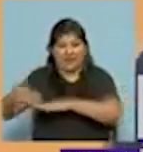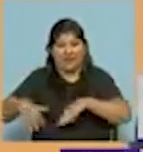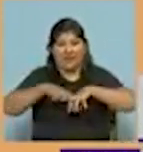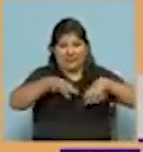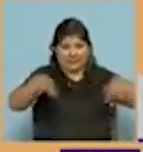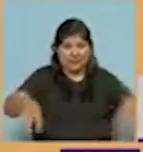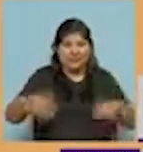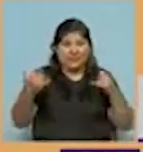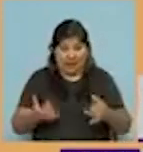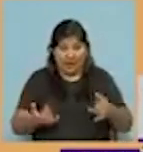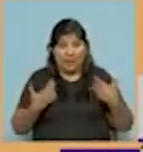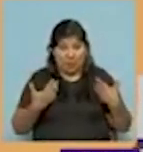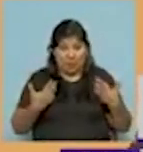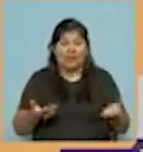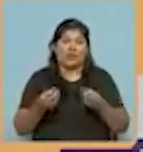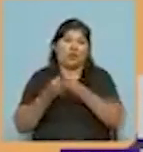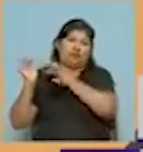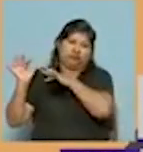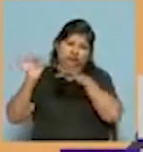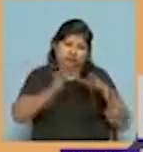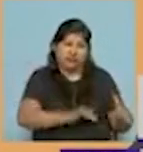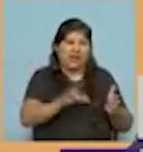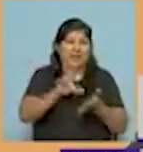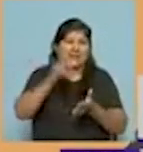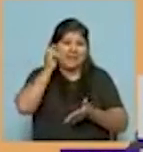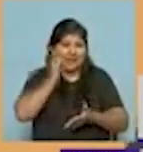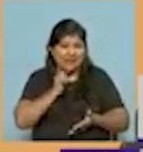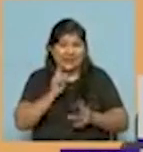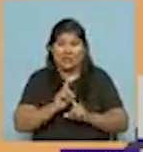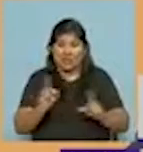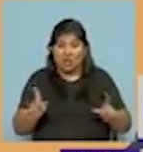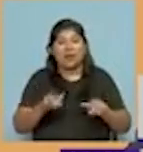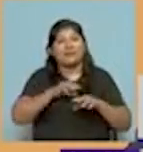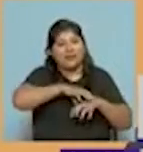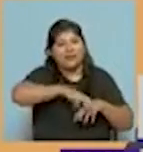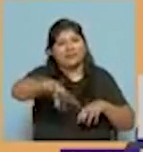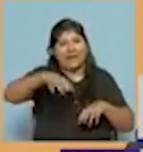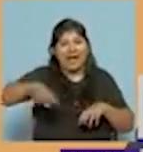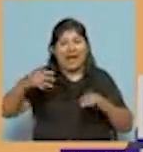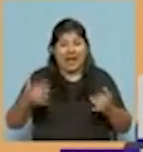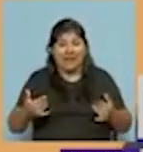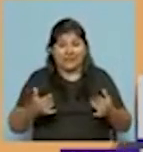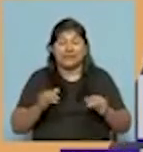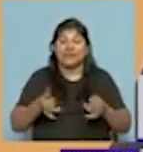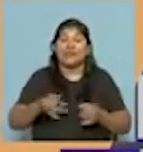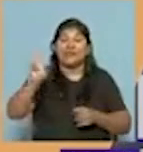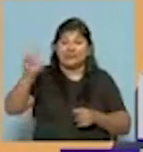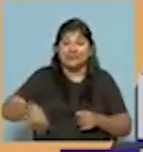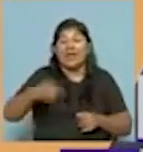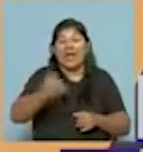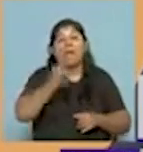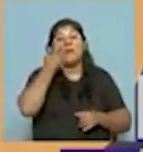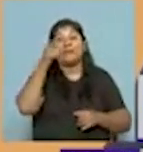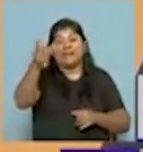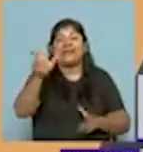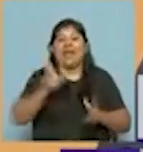tiene la municipalidad que tiene el intendente de jorge este desde hace un tiempo que descentralizar un poco los servicios llevar los beneficios más cerca de la